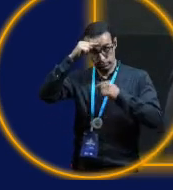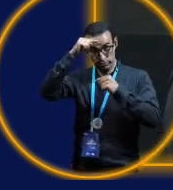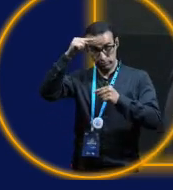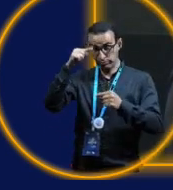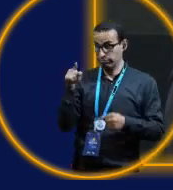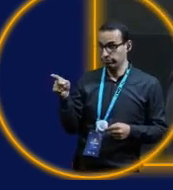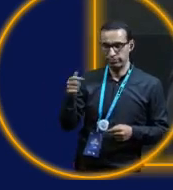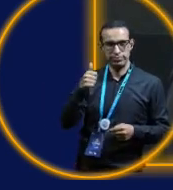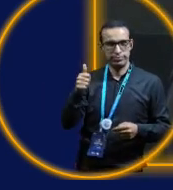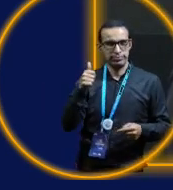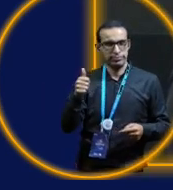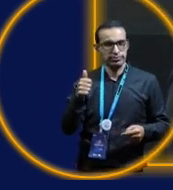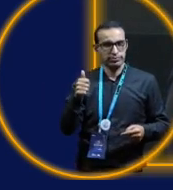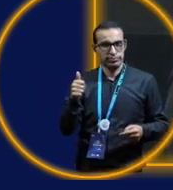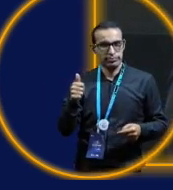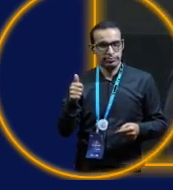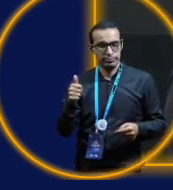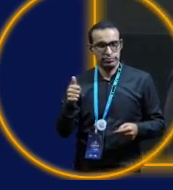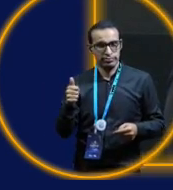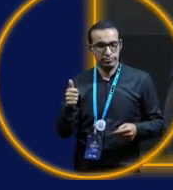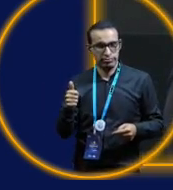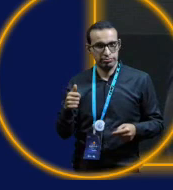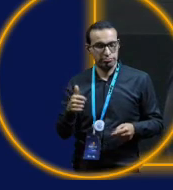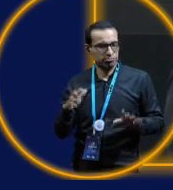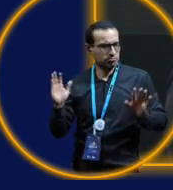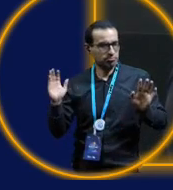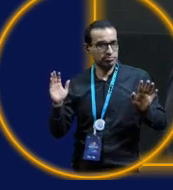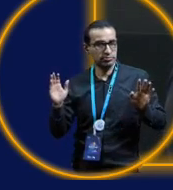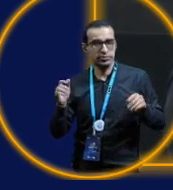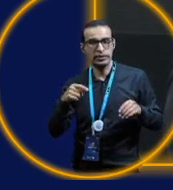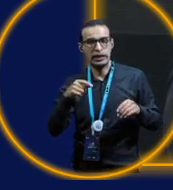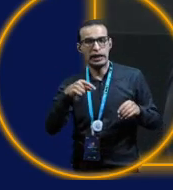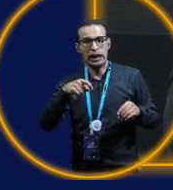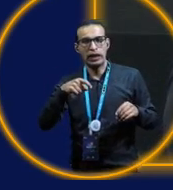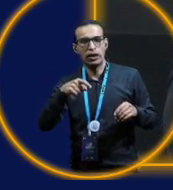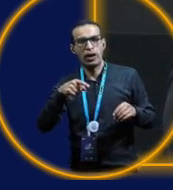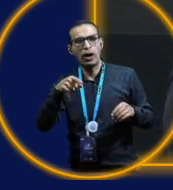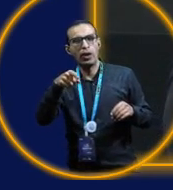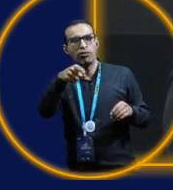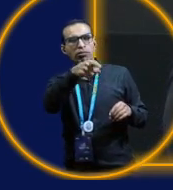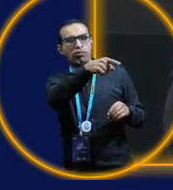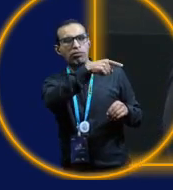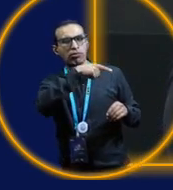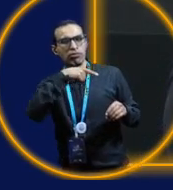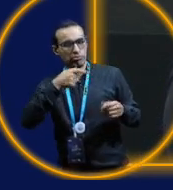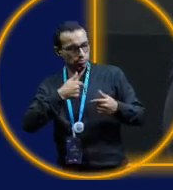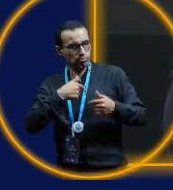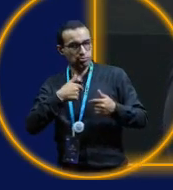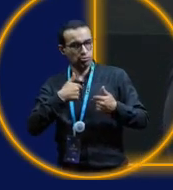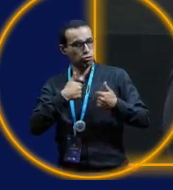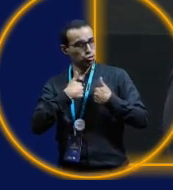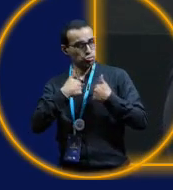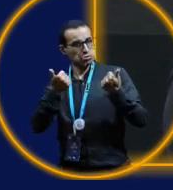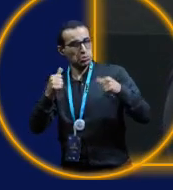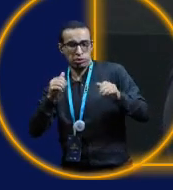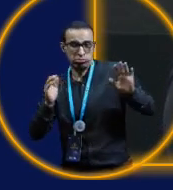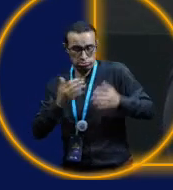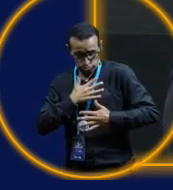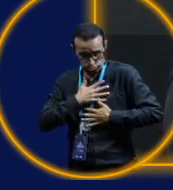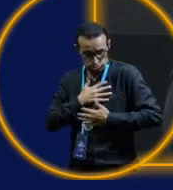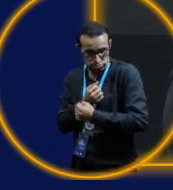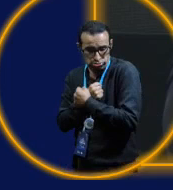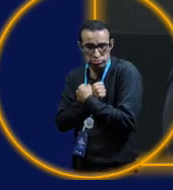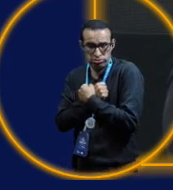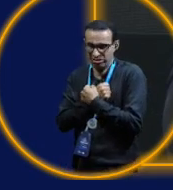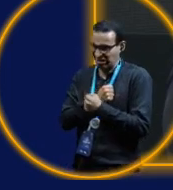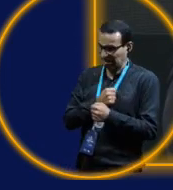tomando para Sí ella está diciendo no no me vas a decir que soy un narcisista Yo me amo a mí misma y ella hizo eso de una manera